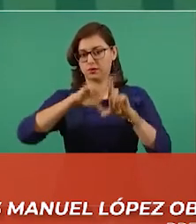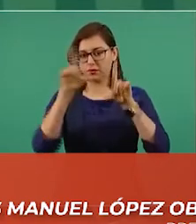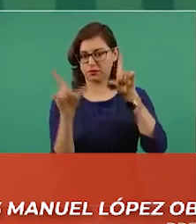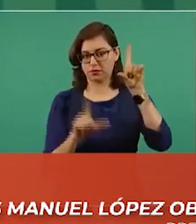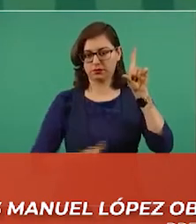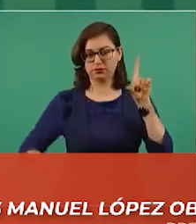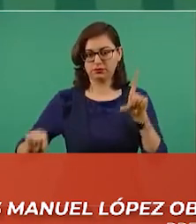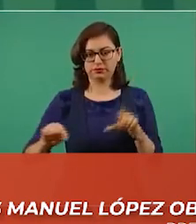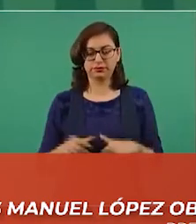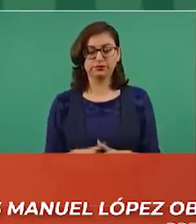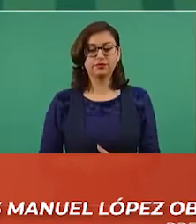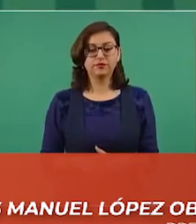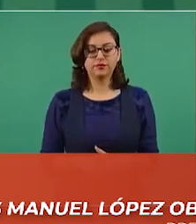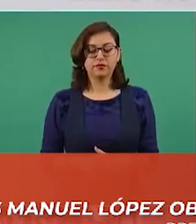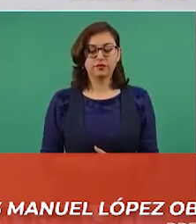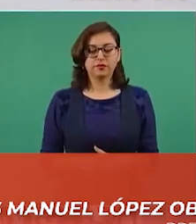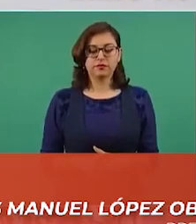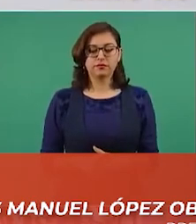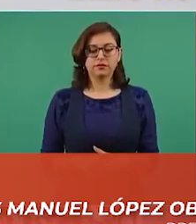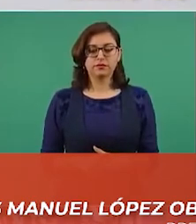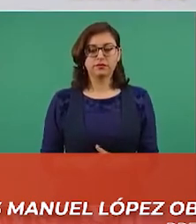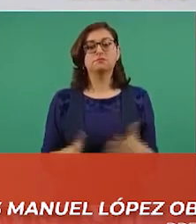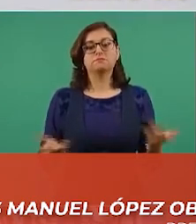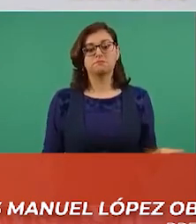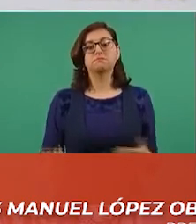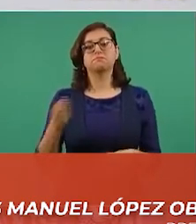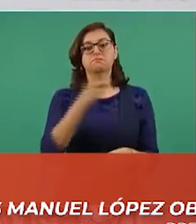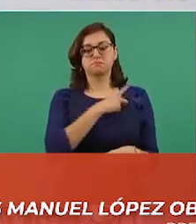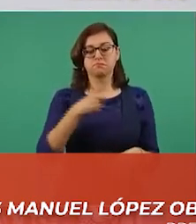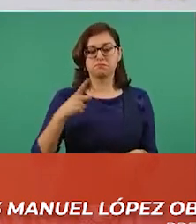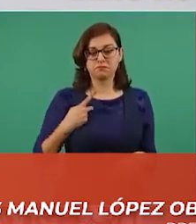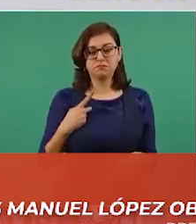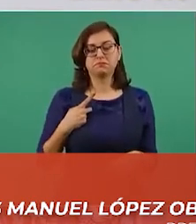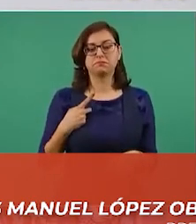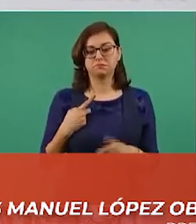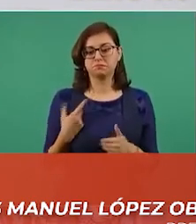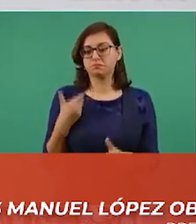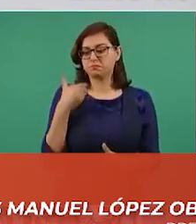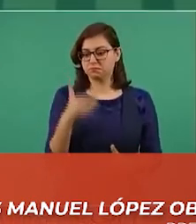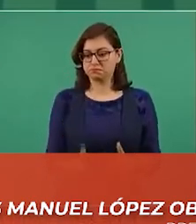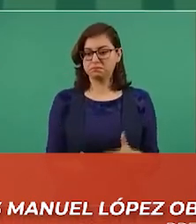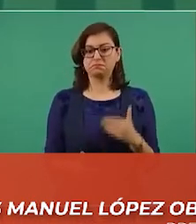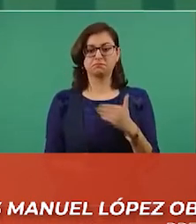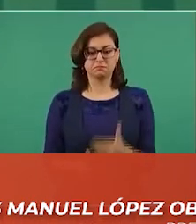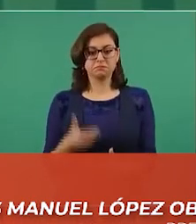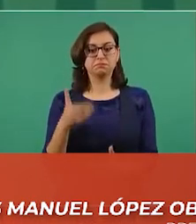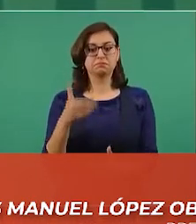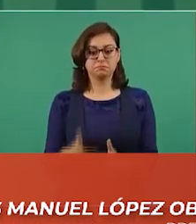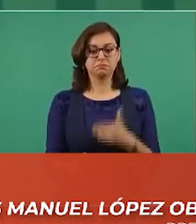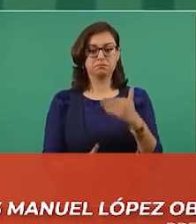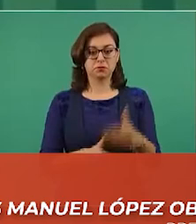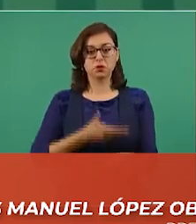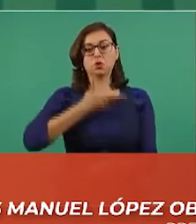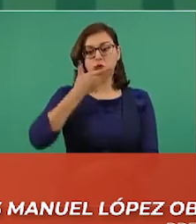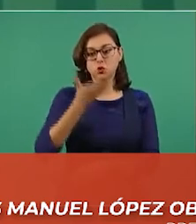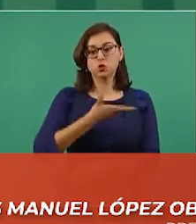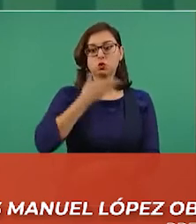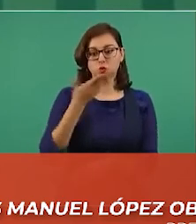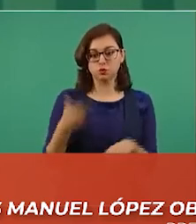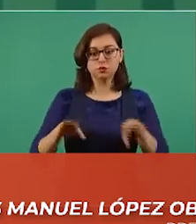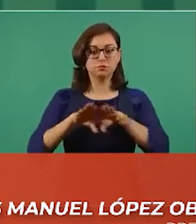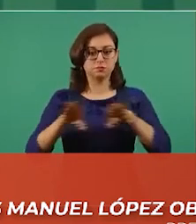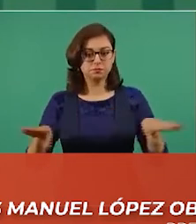Entonces, tenemos que ir cimentando el hábito